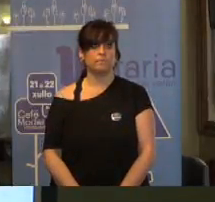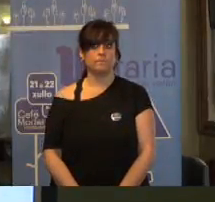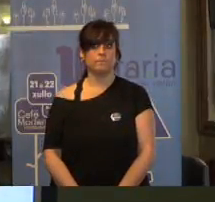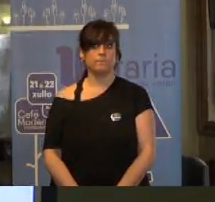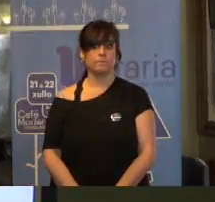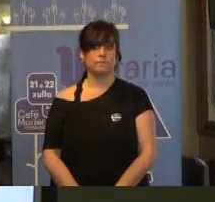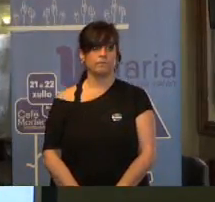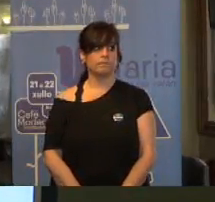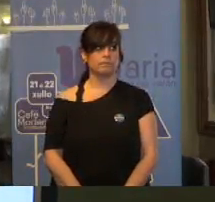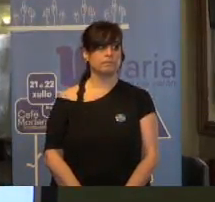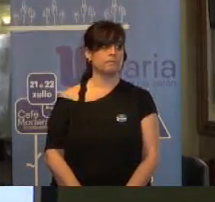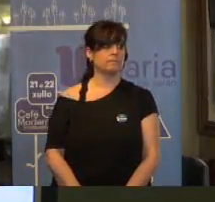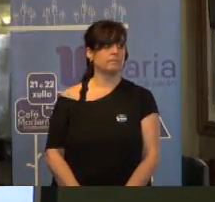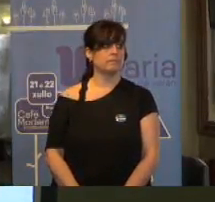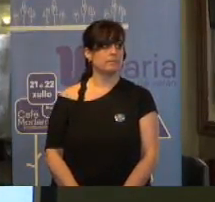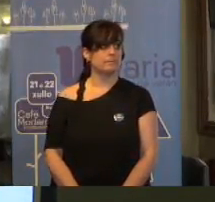Si aquí pasa...